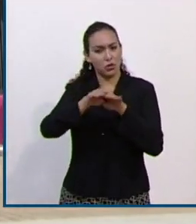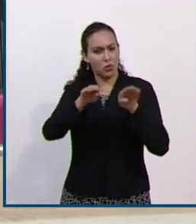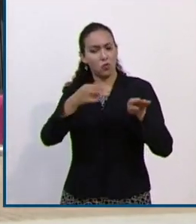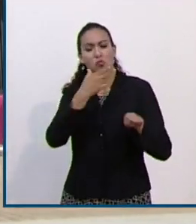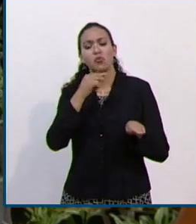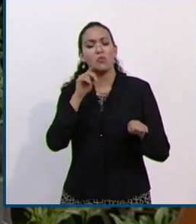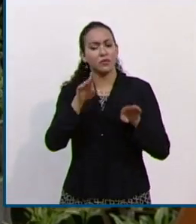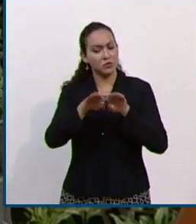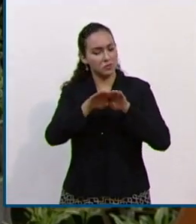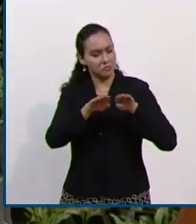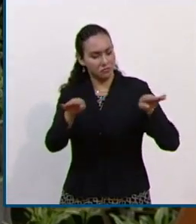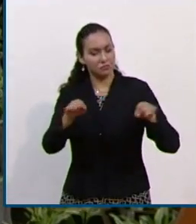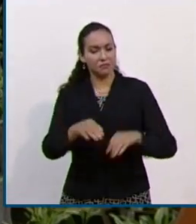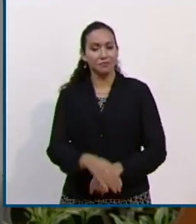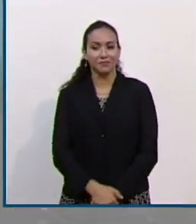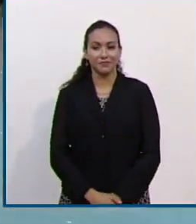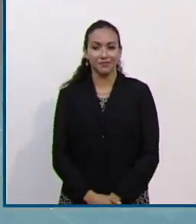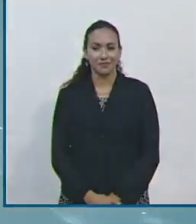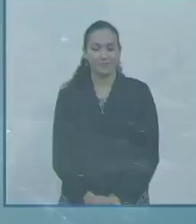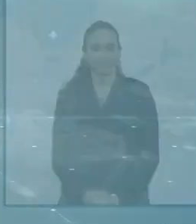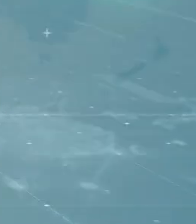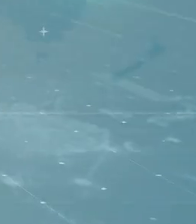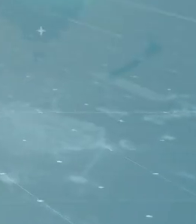paridad en el Congreso.